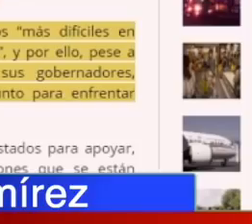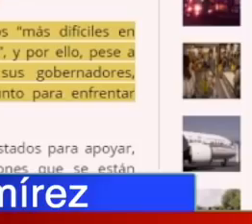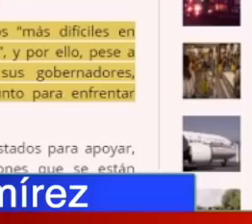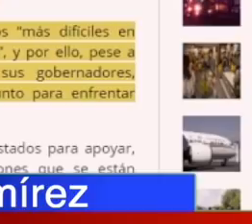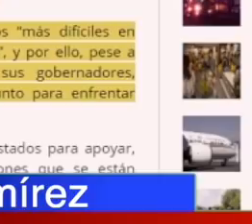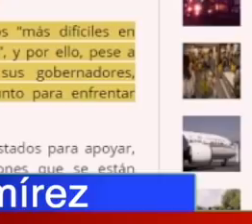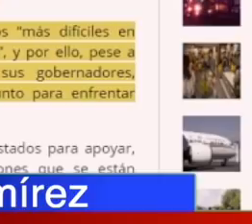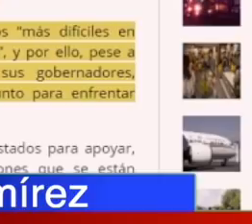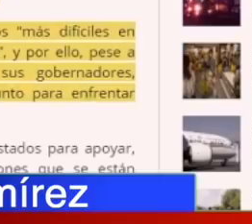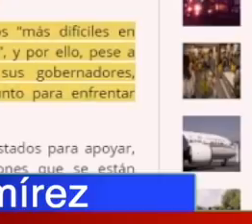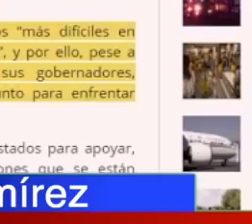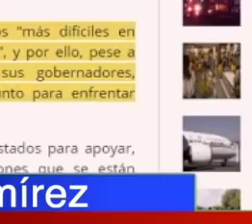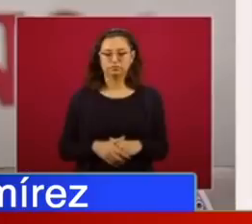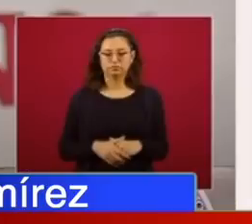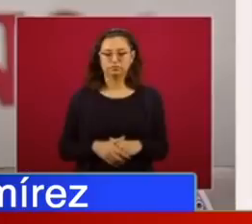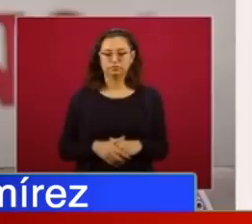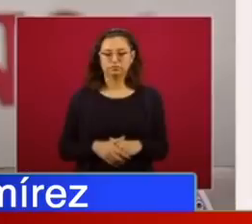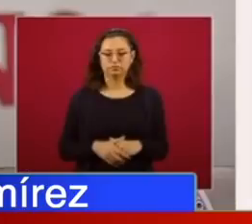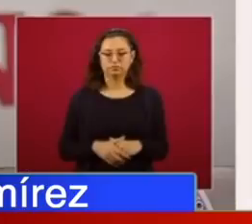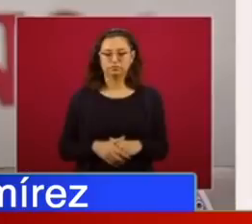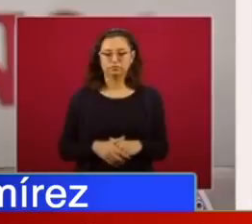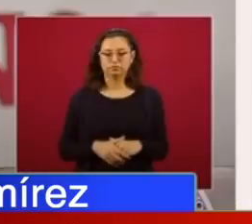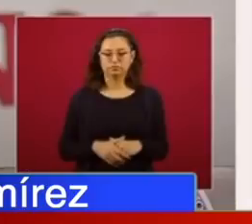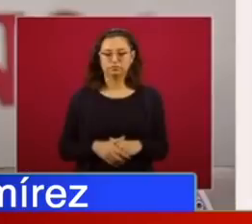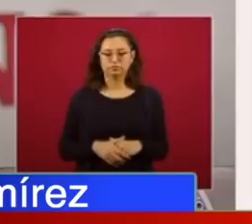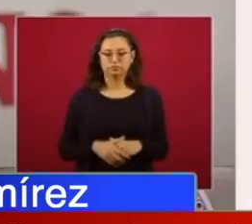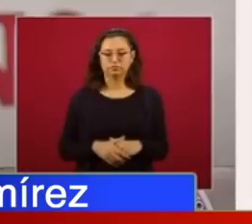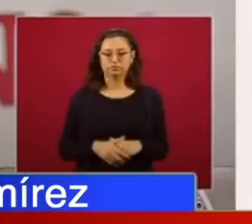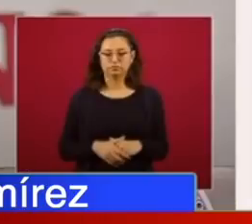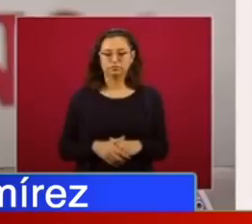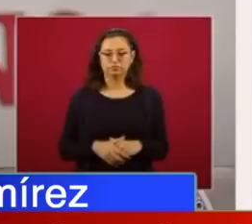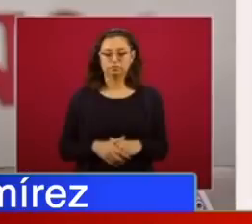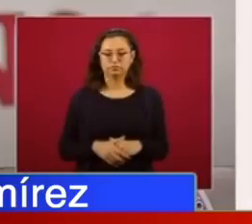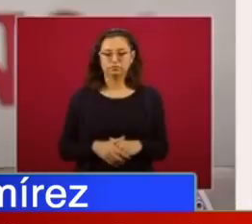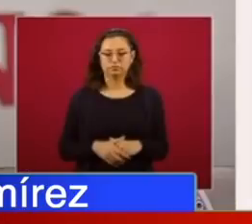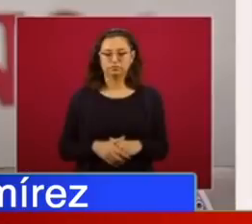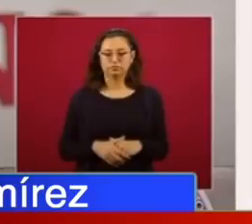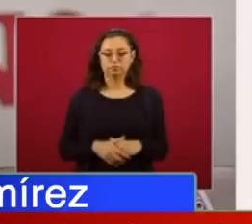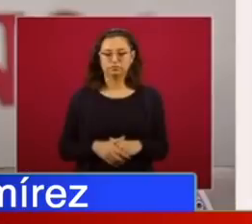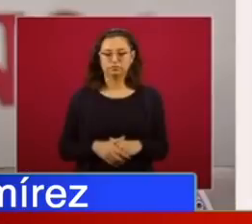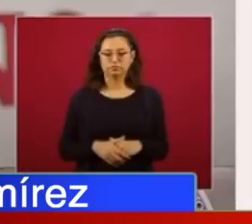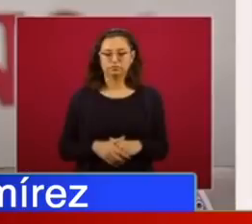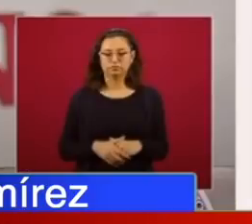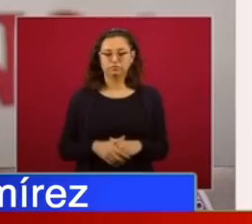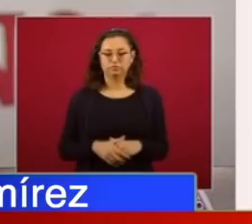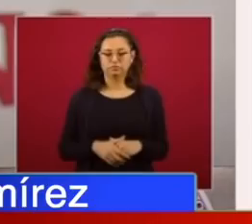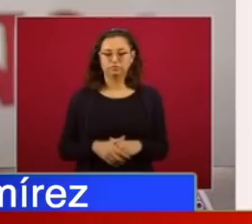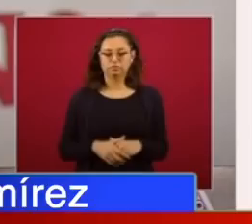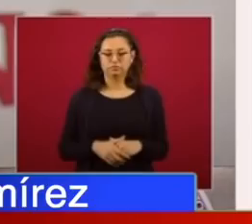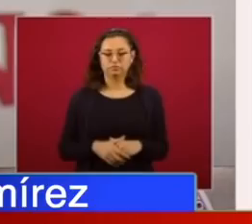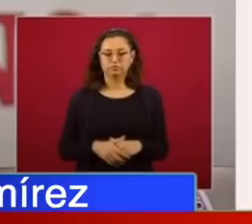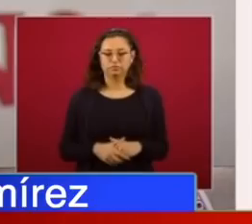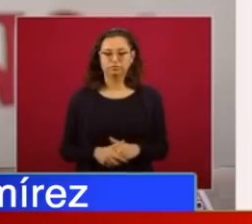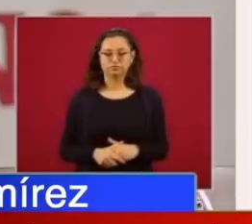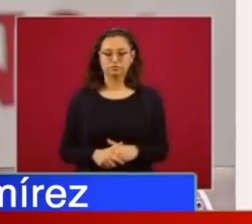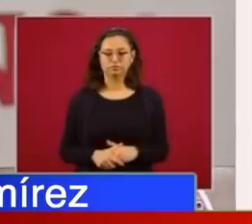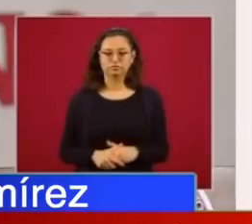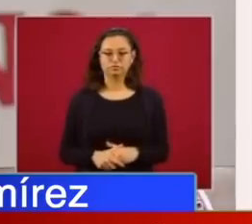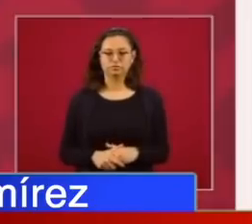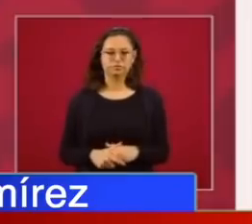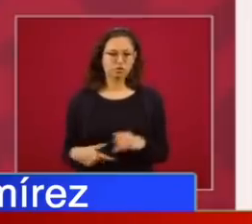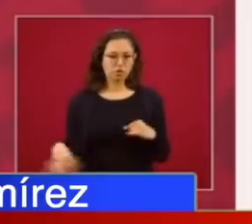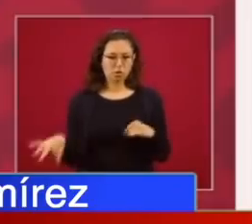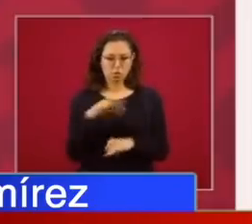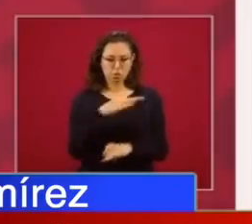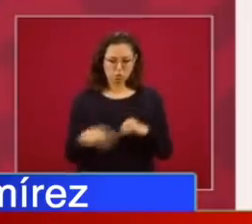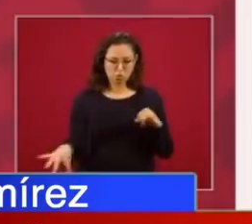darle seguridad a sus gobernados. Y así lo dijo el presidente Andrés Manuel López Obrador hoy en la mañanera.